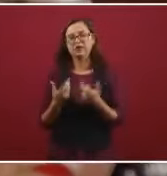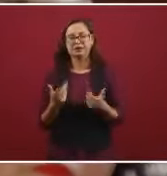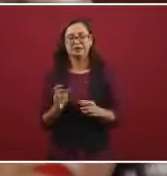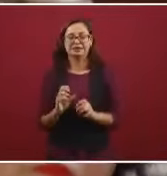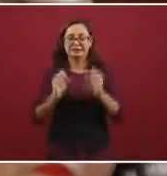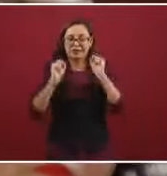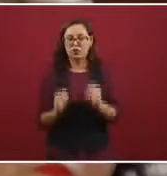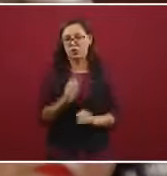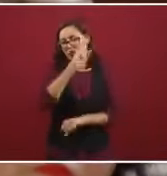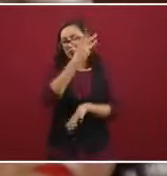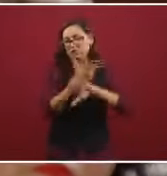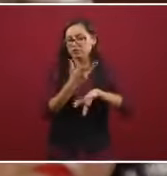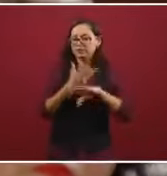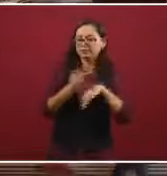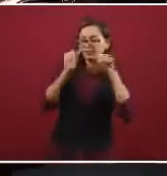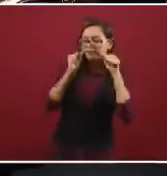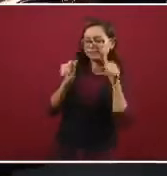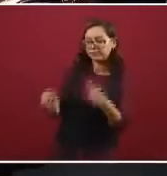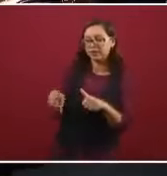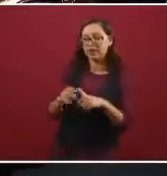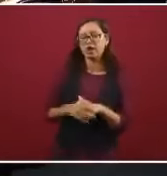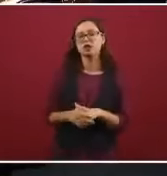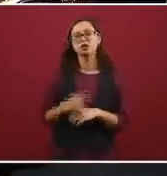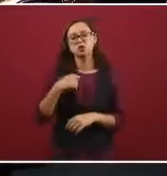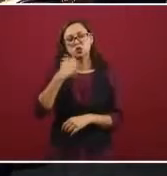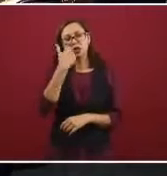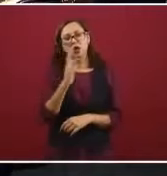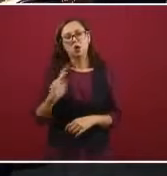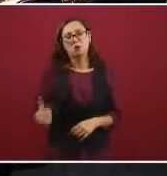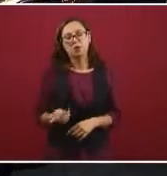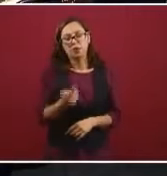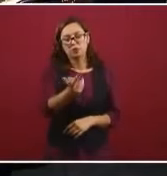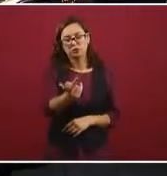pregunta, secretario, tiene